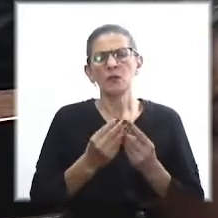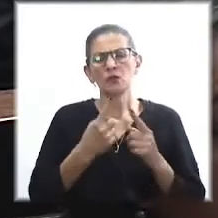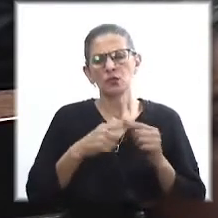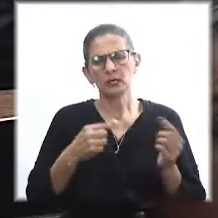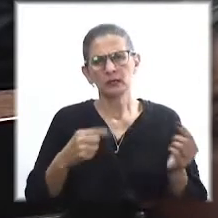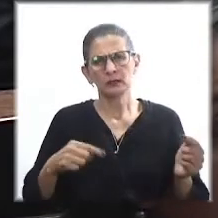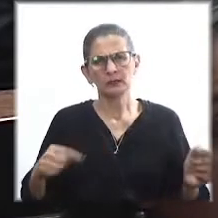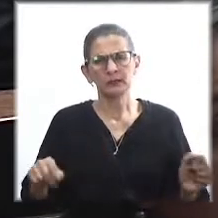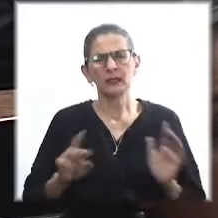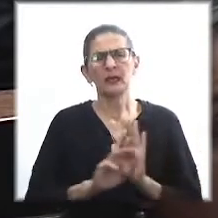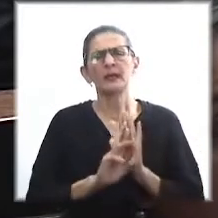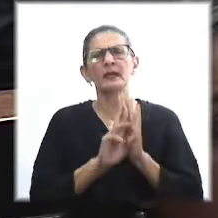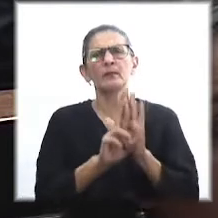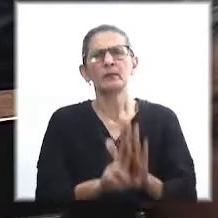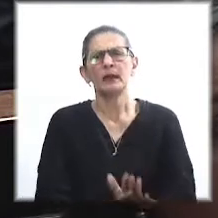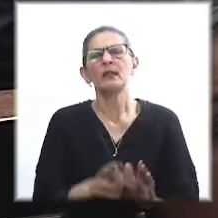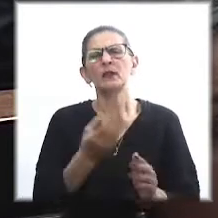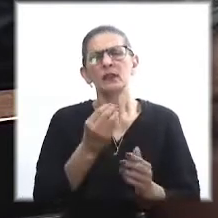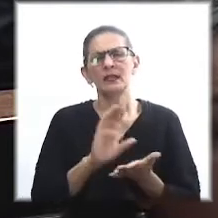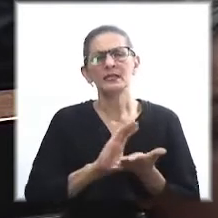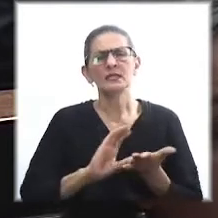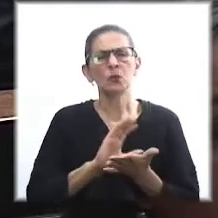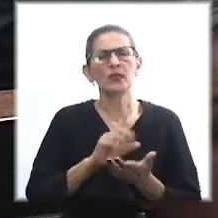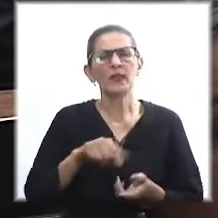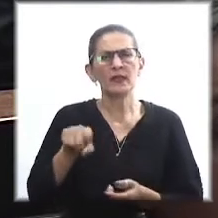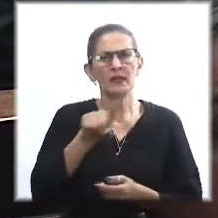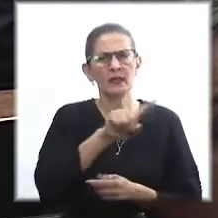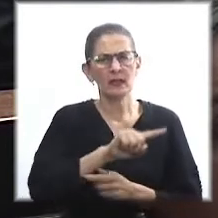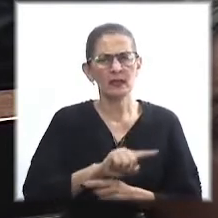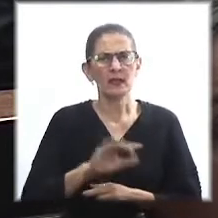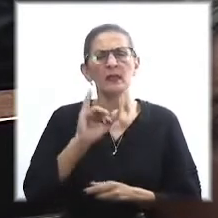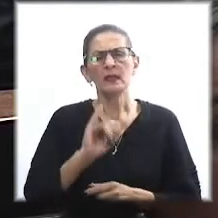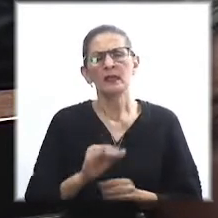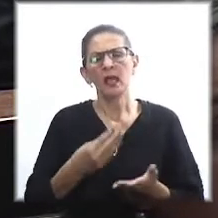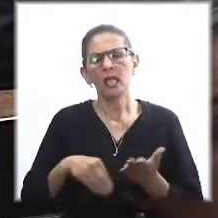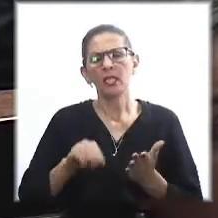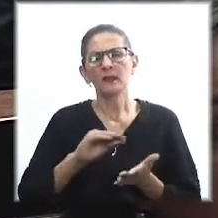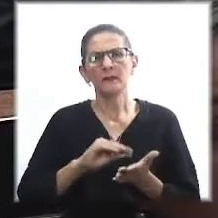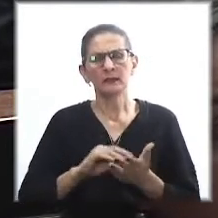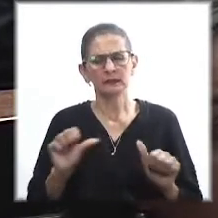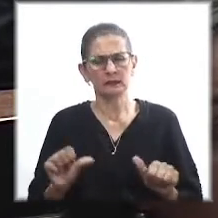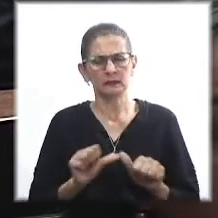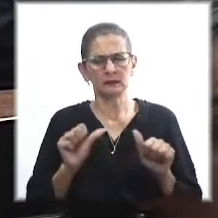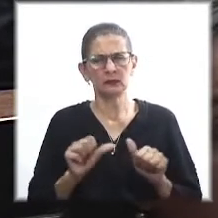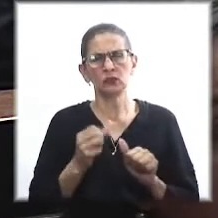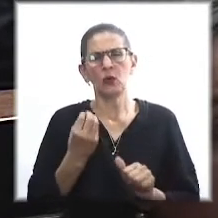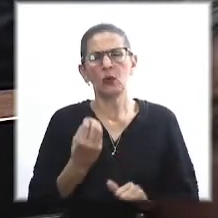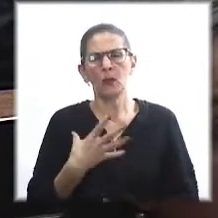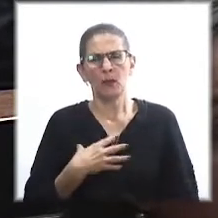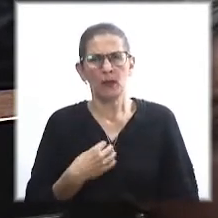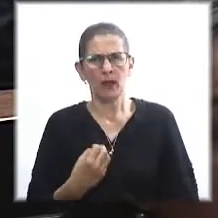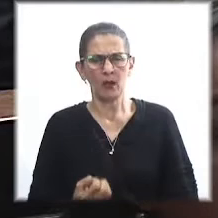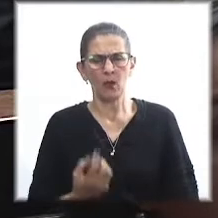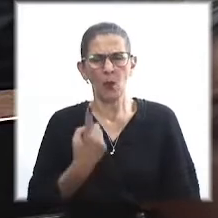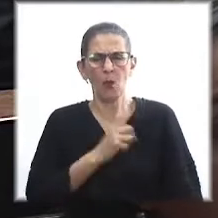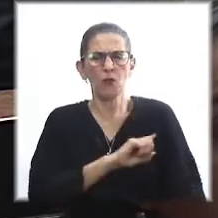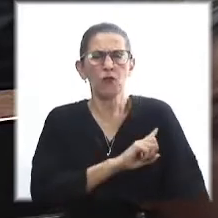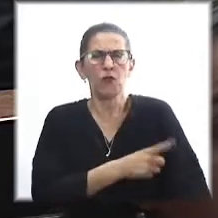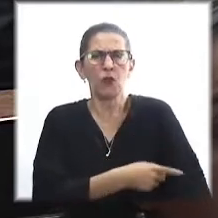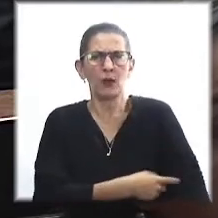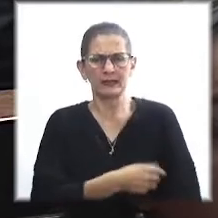reiteradamente el respaldo de la ciudadanía, sino que además cultivó como hombre del Partido Nacional un